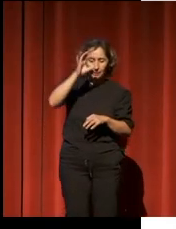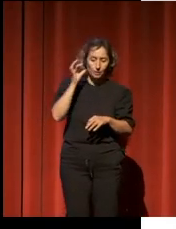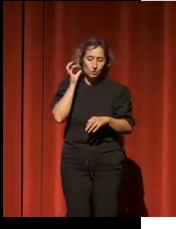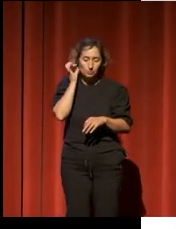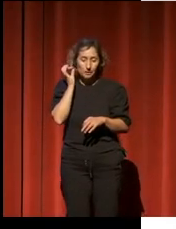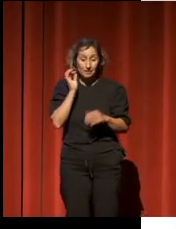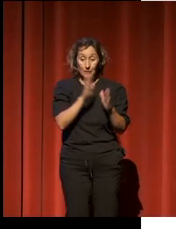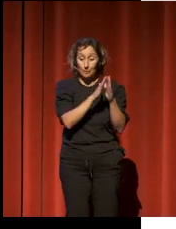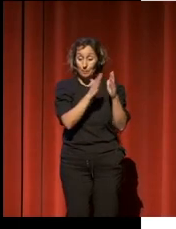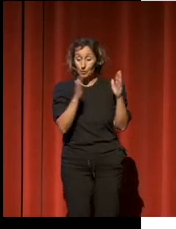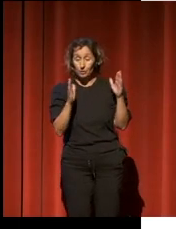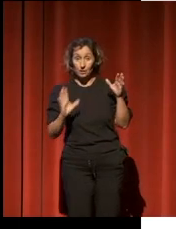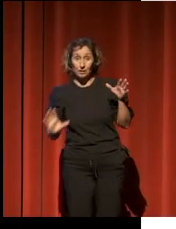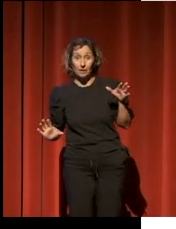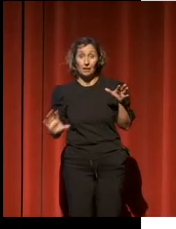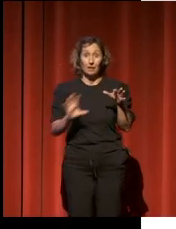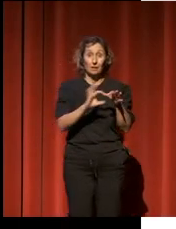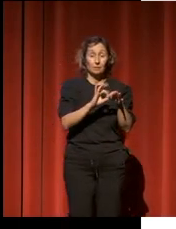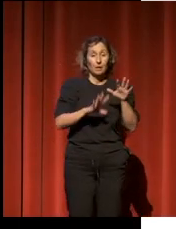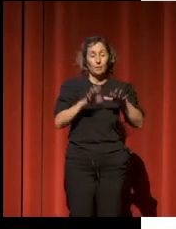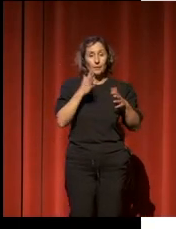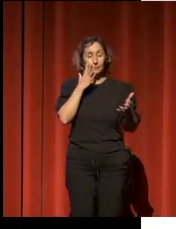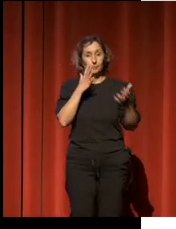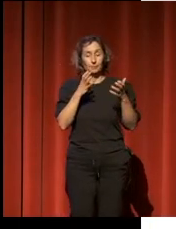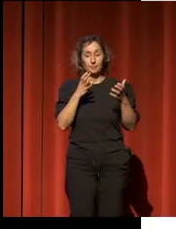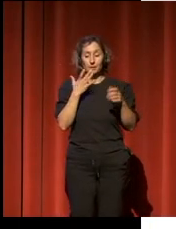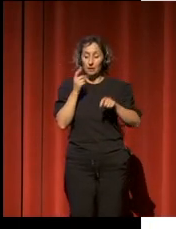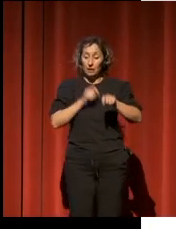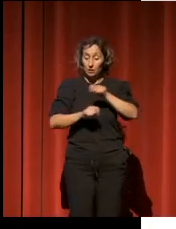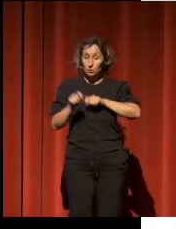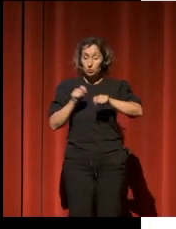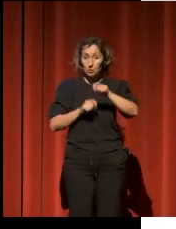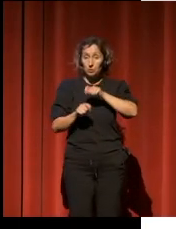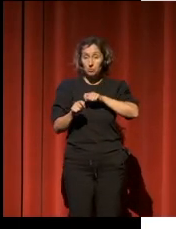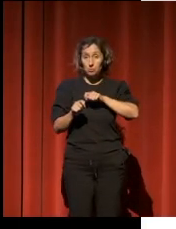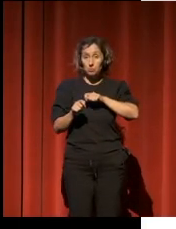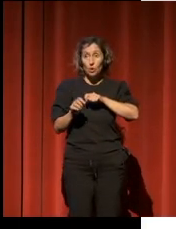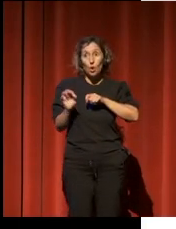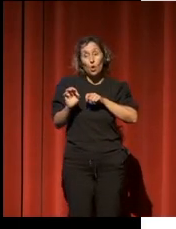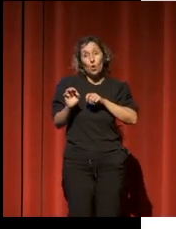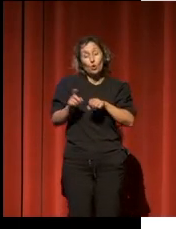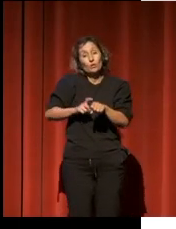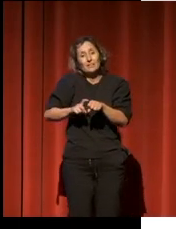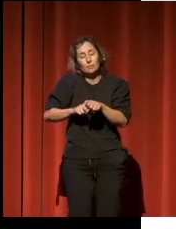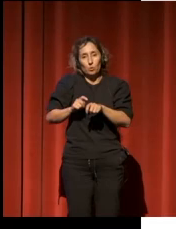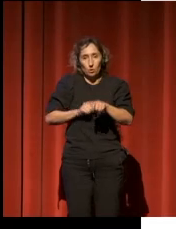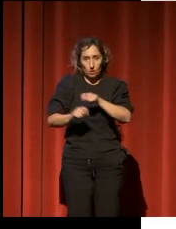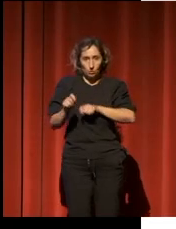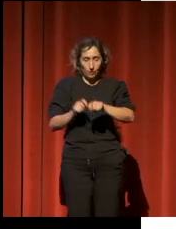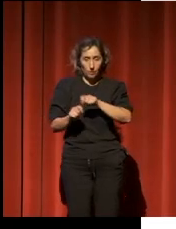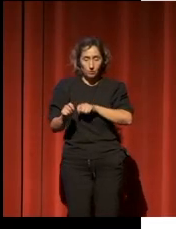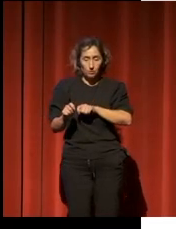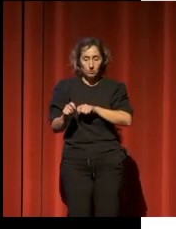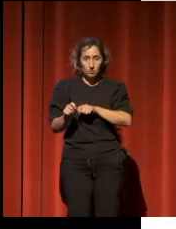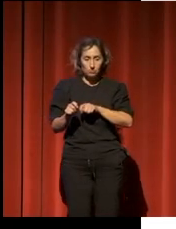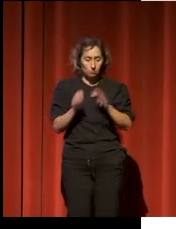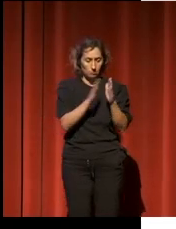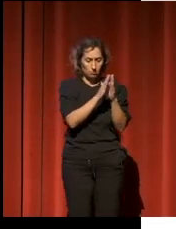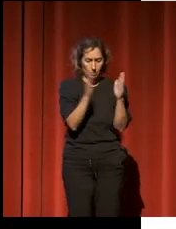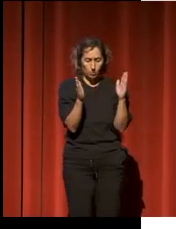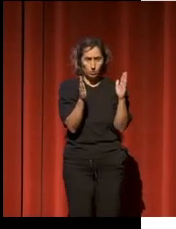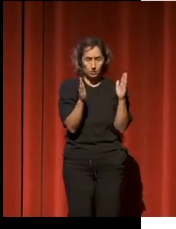biblioteca e no de ser una asociación que o un tipo de asociaciones que en muchas